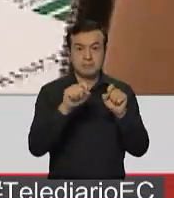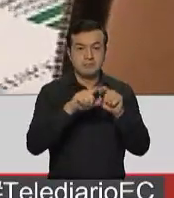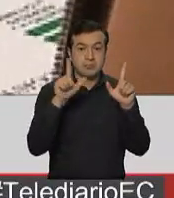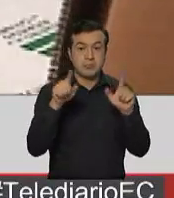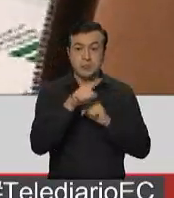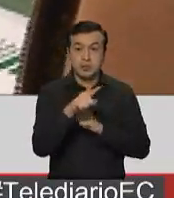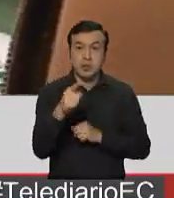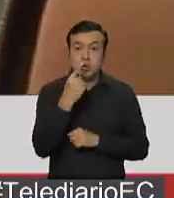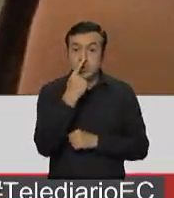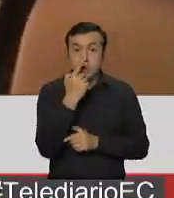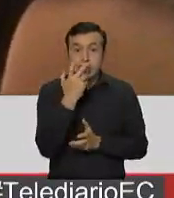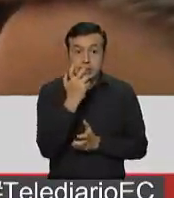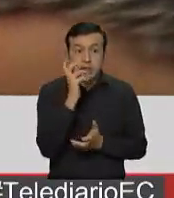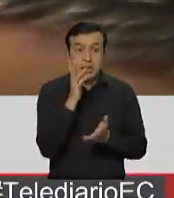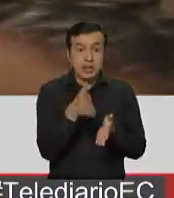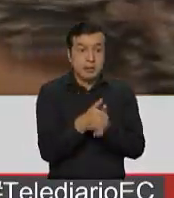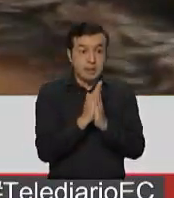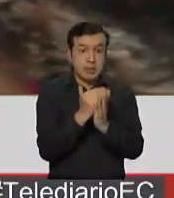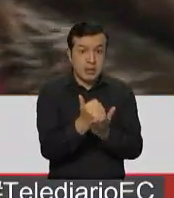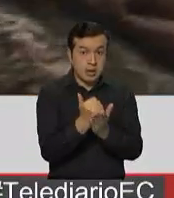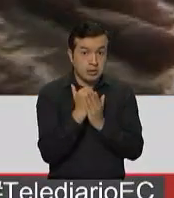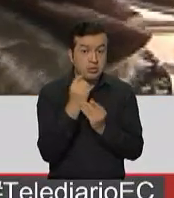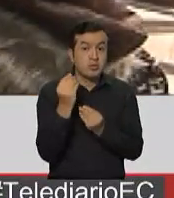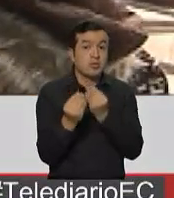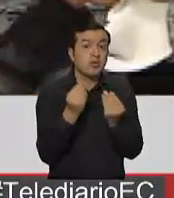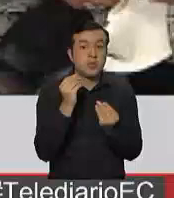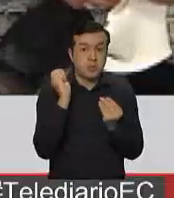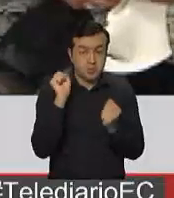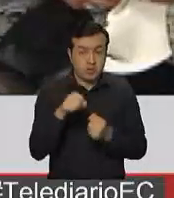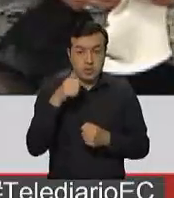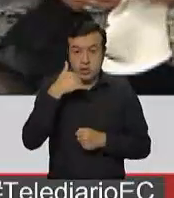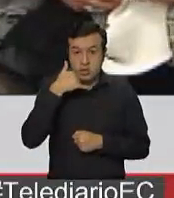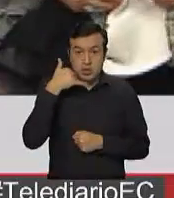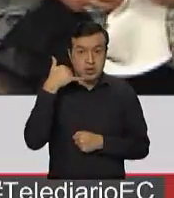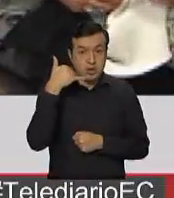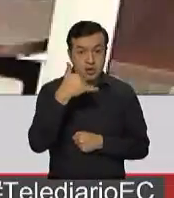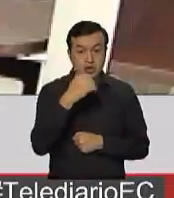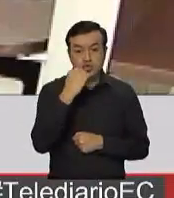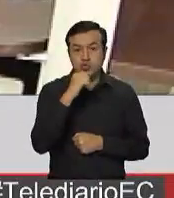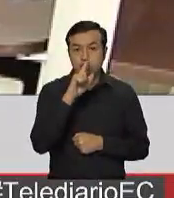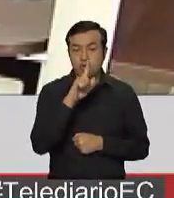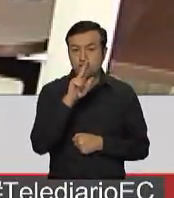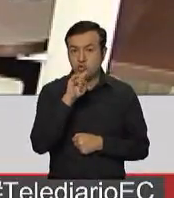estén interesados en aplicar estas soluciones pueden comunicarse a